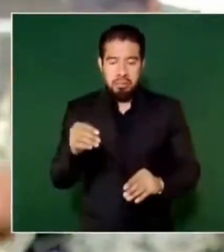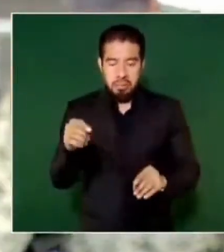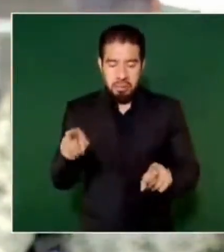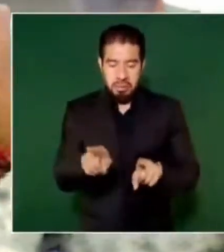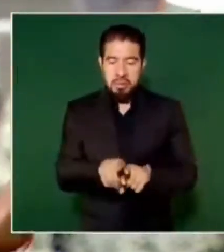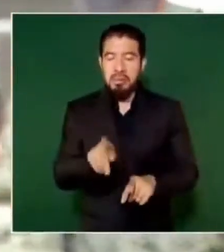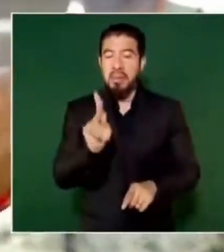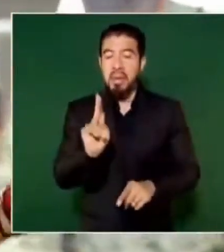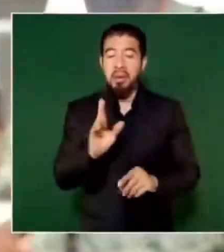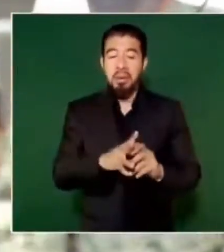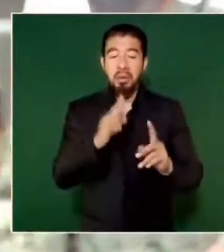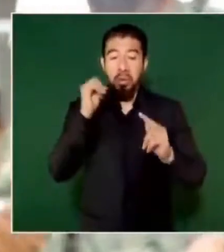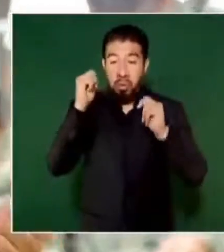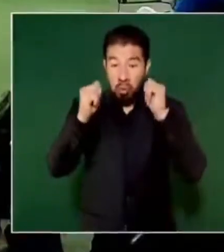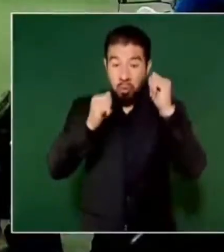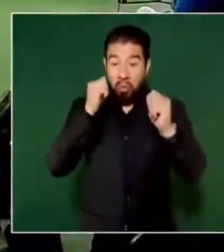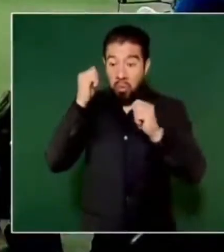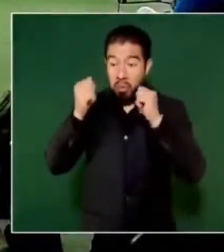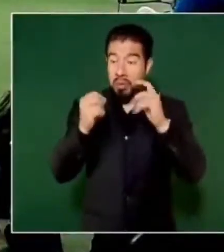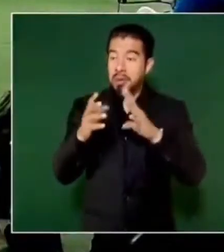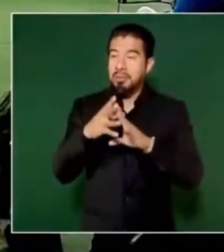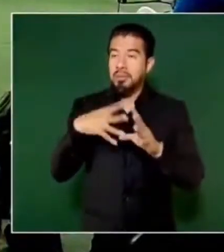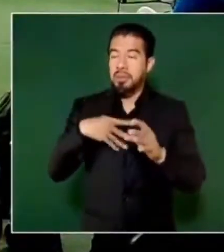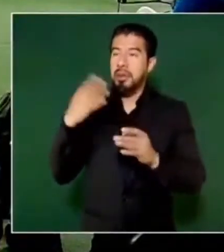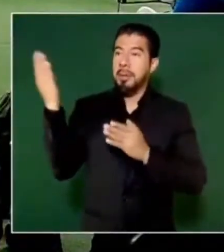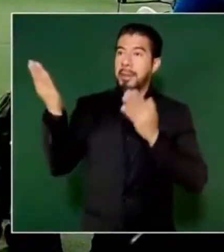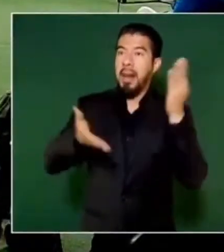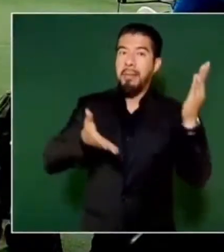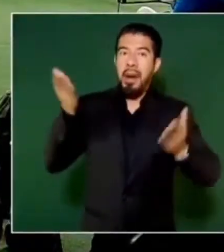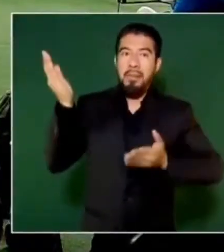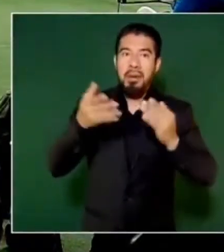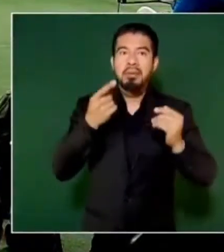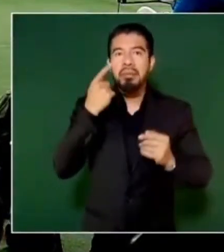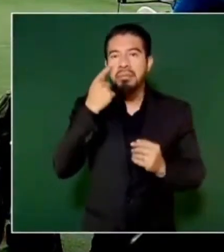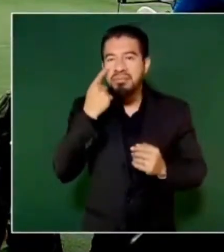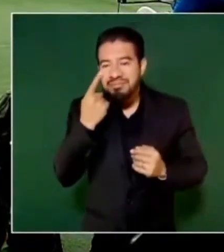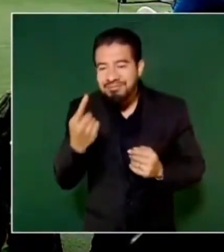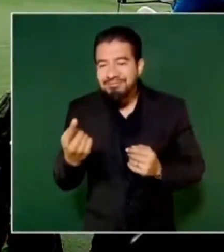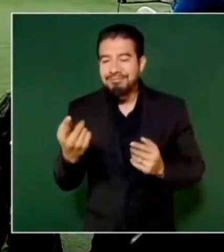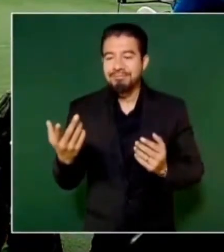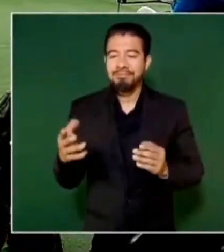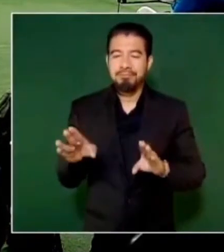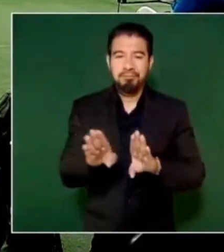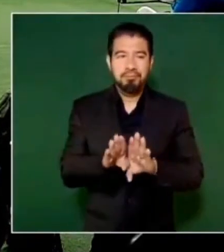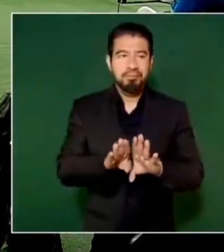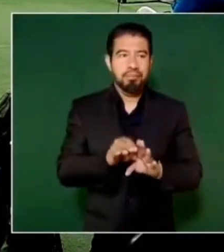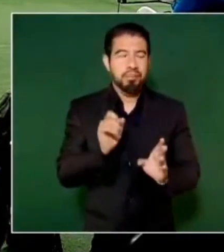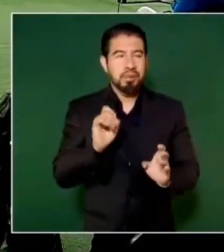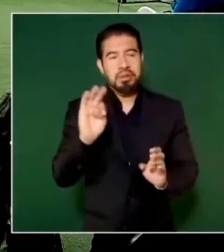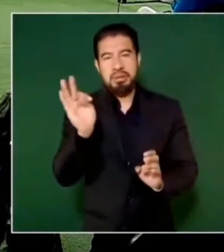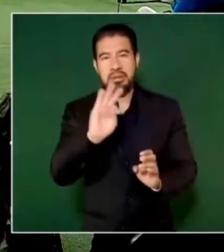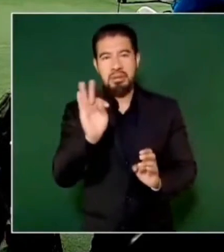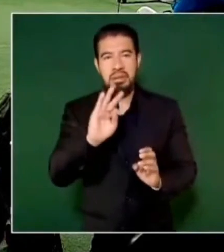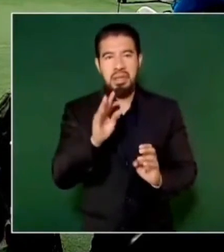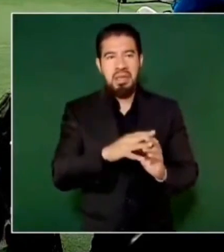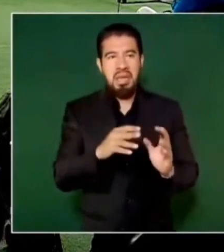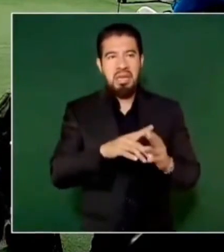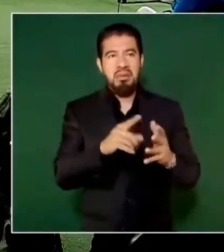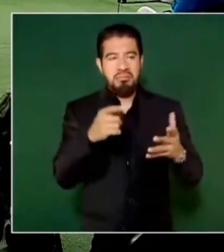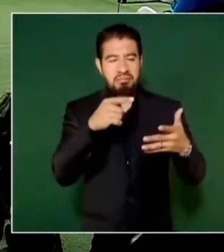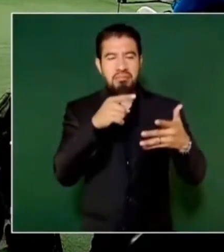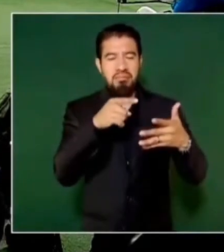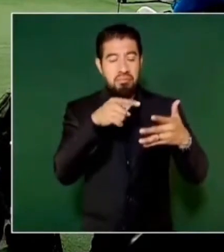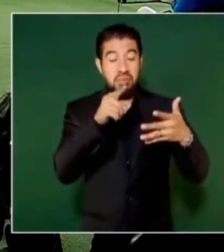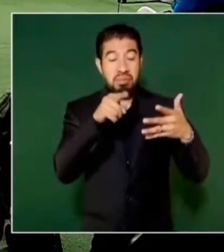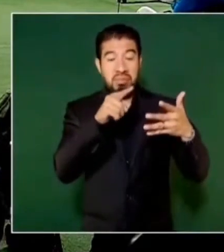va a venir turismo extranjero, se va a percatar de las situaciones y bueno, pues a lo mejor puedan sacar una mala calificación en ese